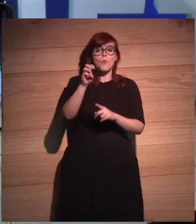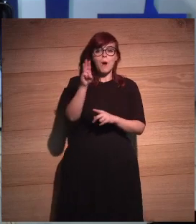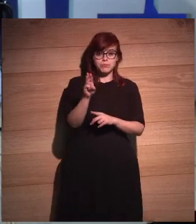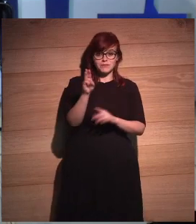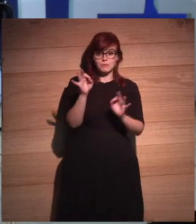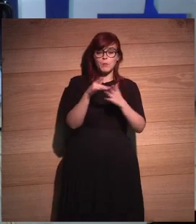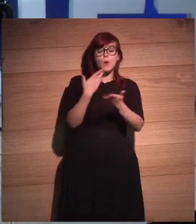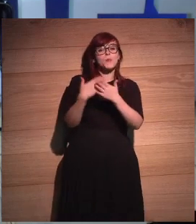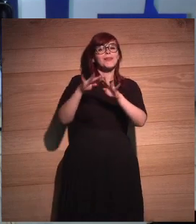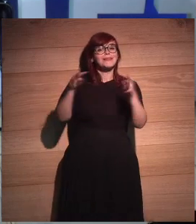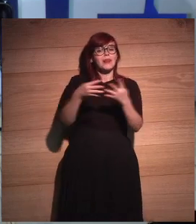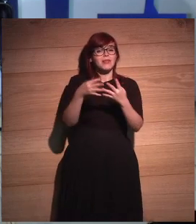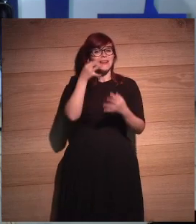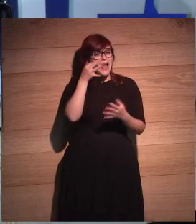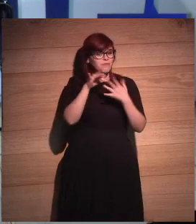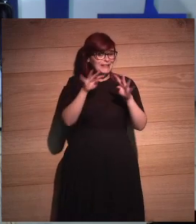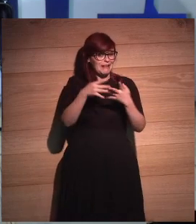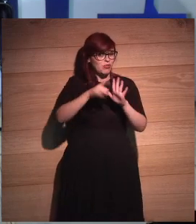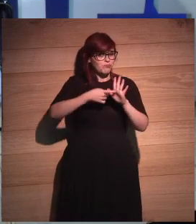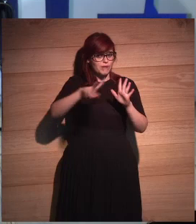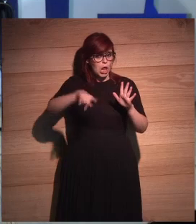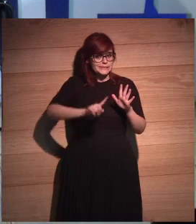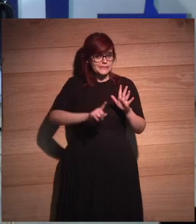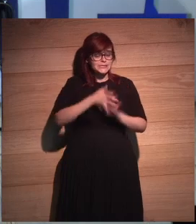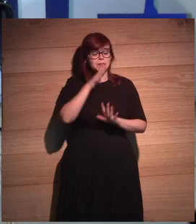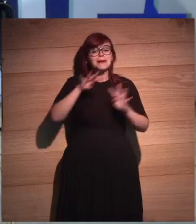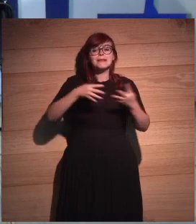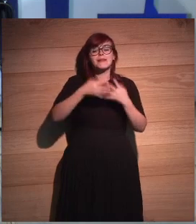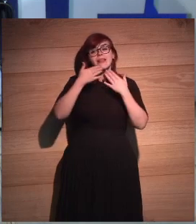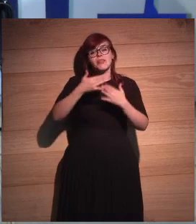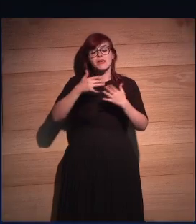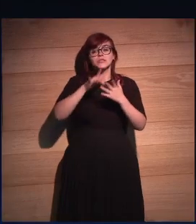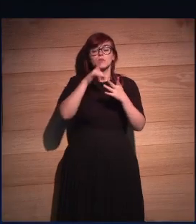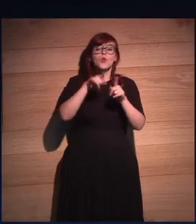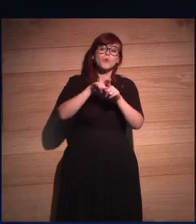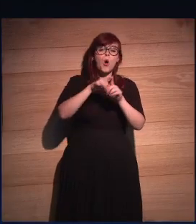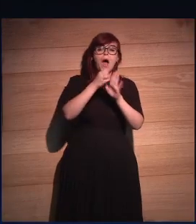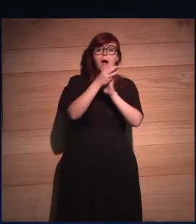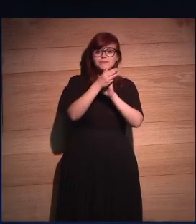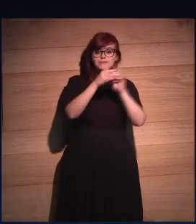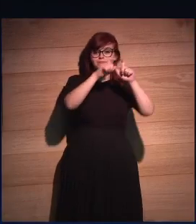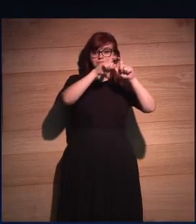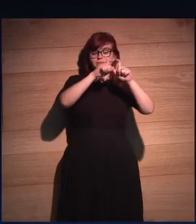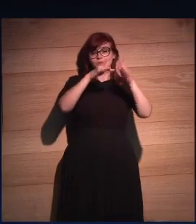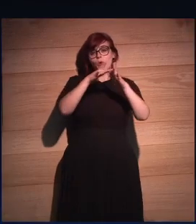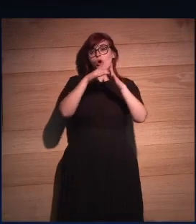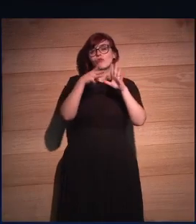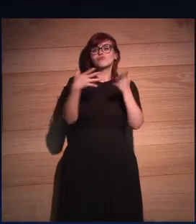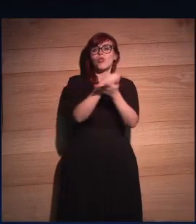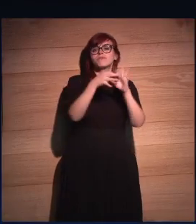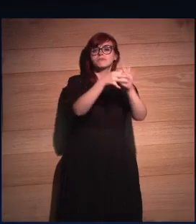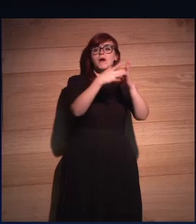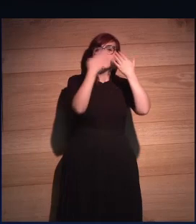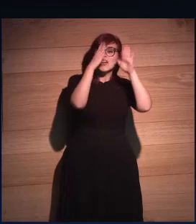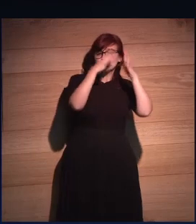decir, propone un Internet que en realidad no es Internet, sino Internet a través de determinadas aplicaciones, ¿no? Todas de Facebook, evidentemente.